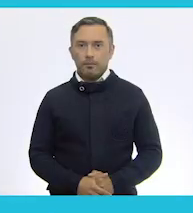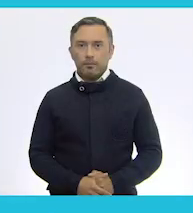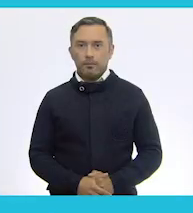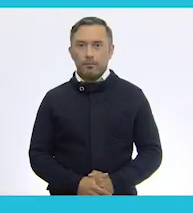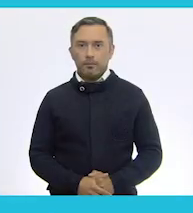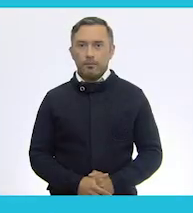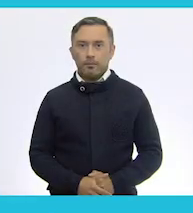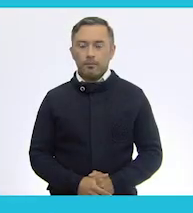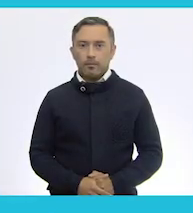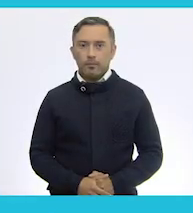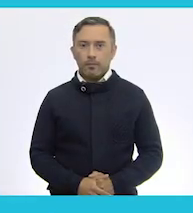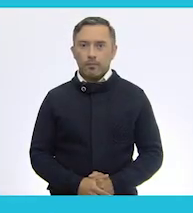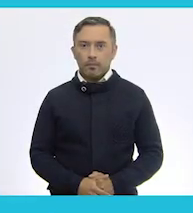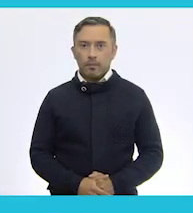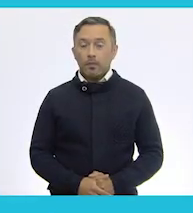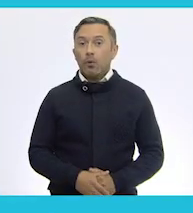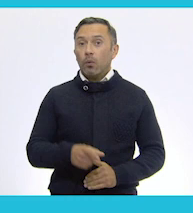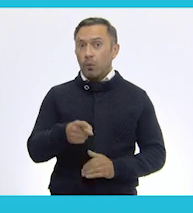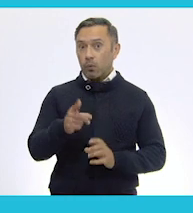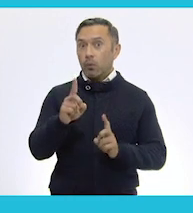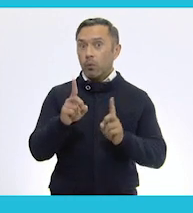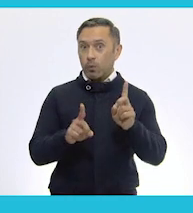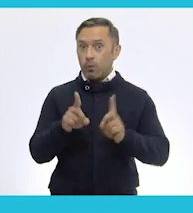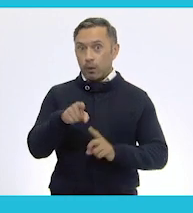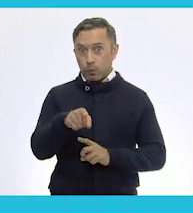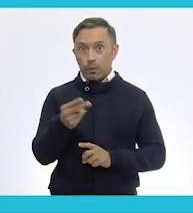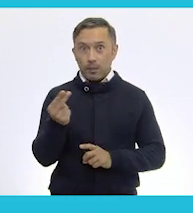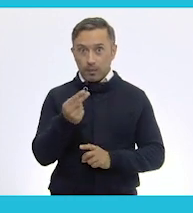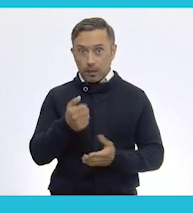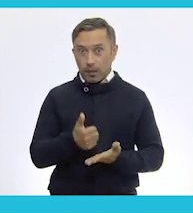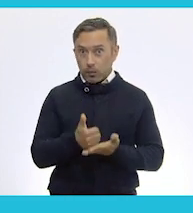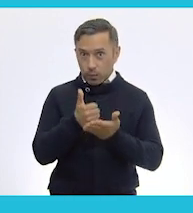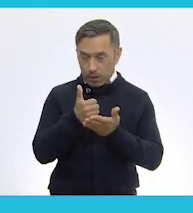Si necesitas ayuda para resolver tus dudas, contáctanos.